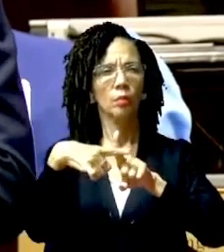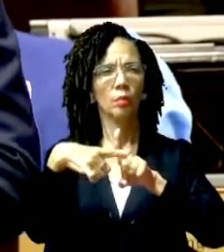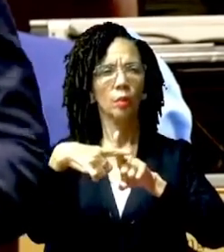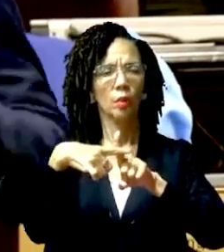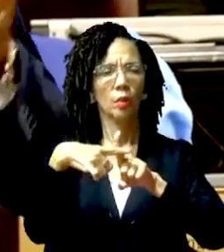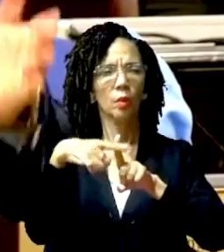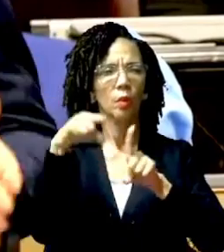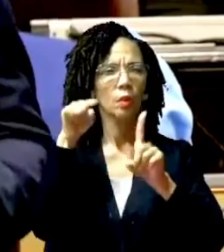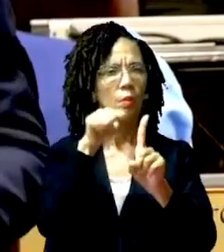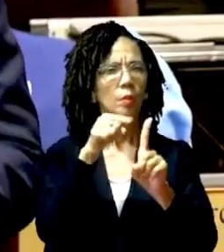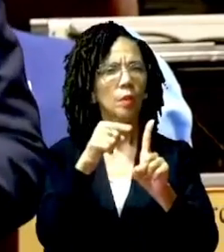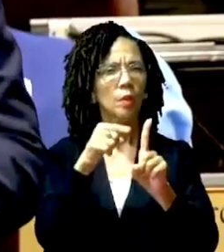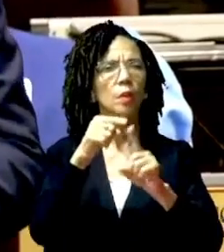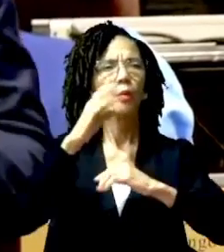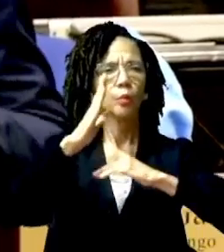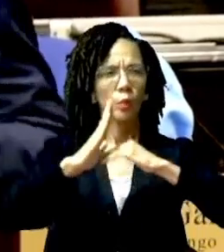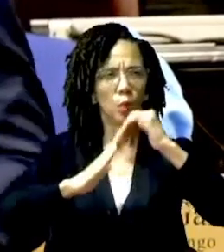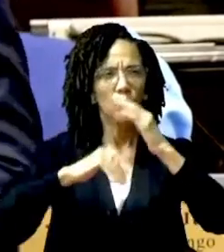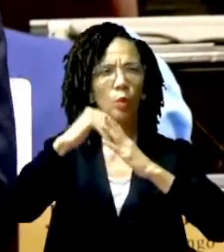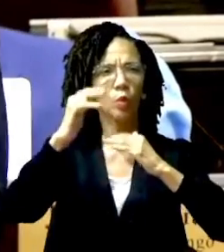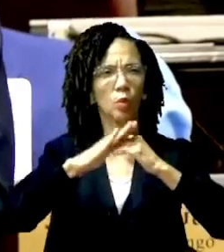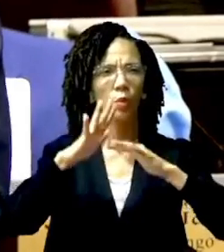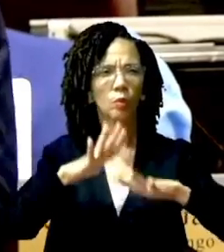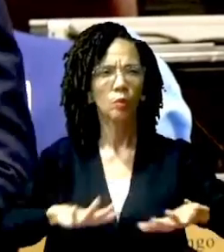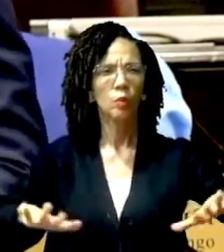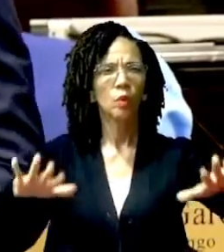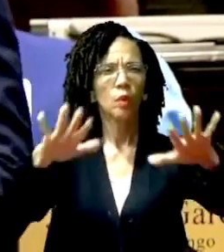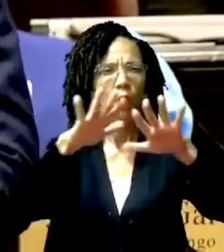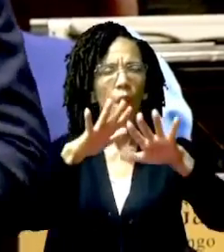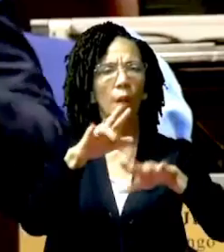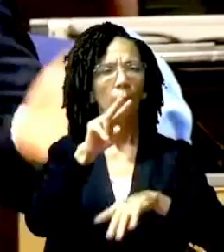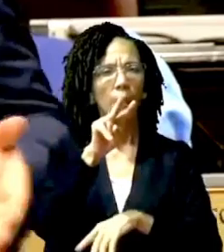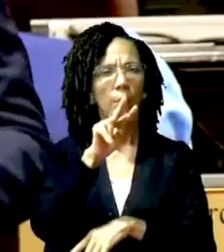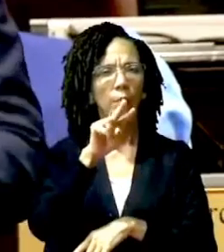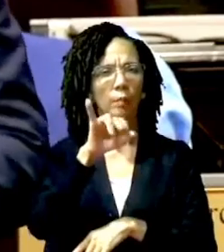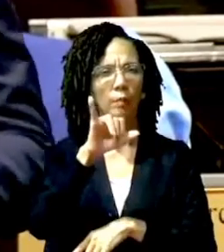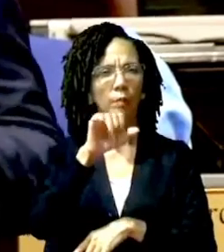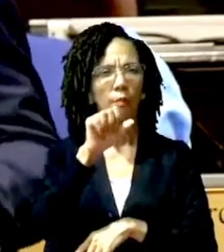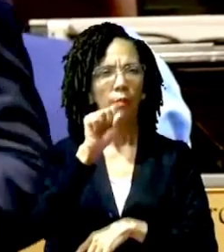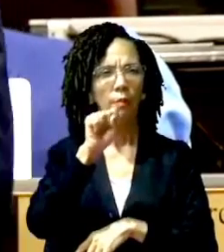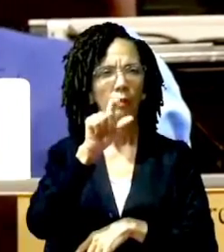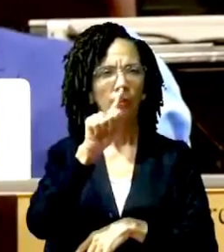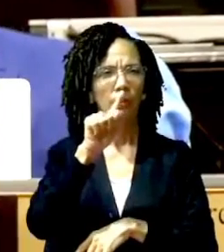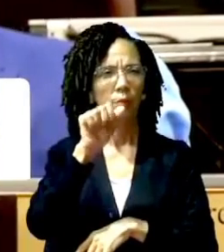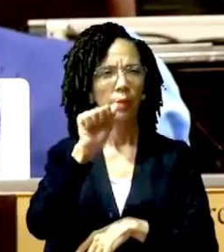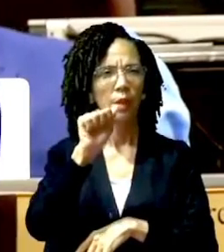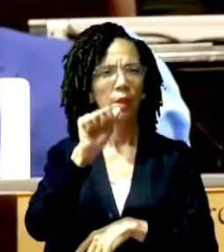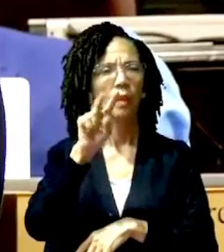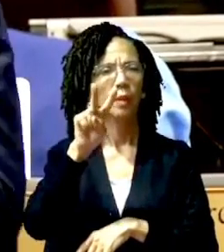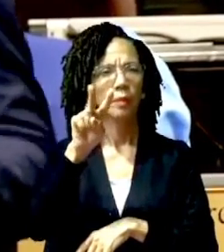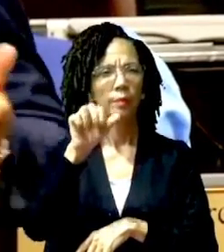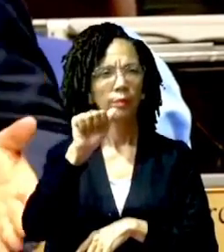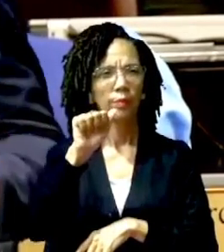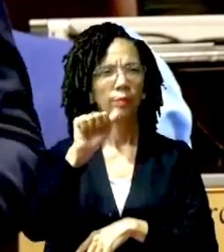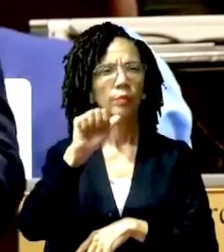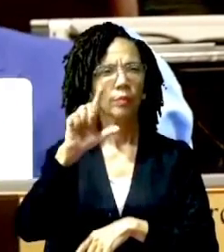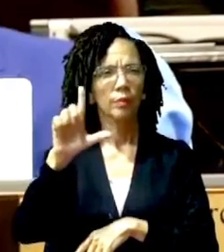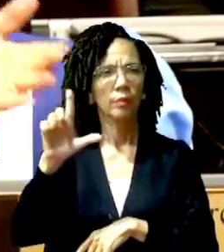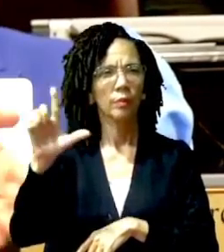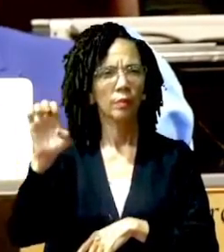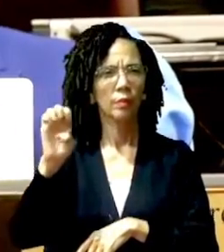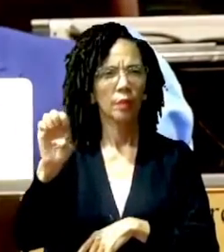construcción del Play de Vista del Valle, que al igual que el play municipal también requiere de una remodelación, por lo que